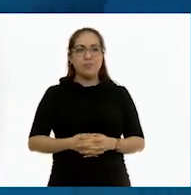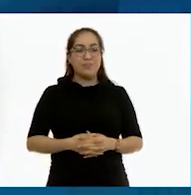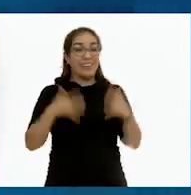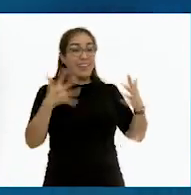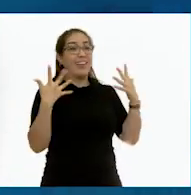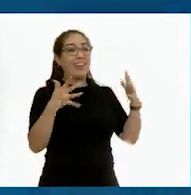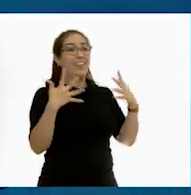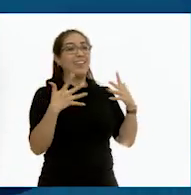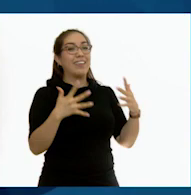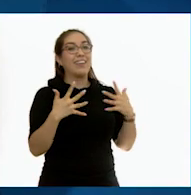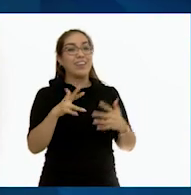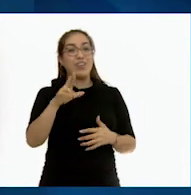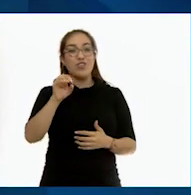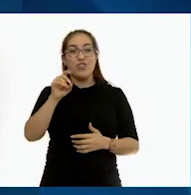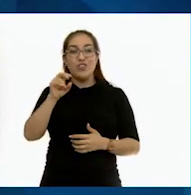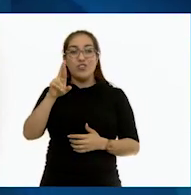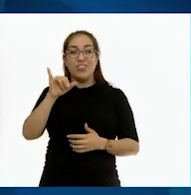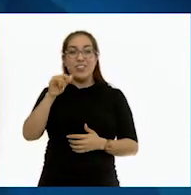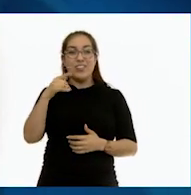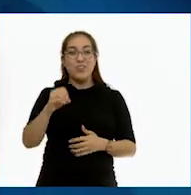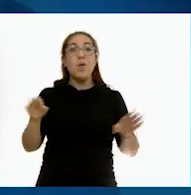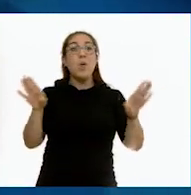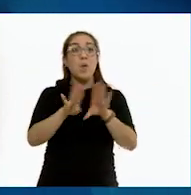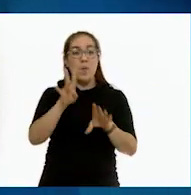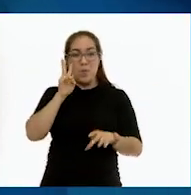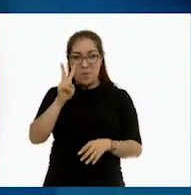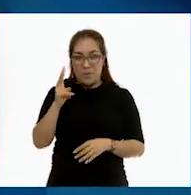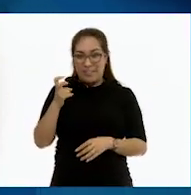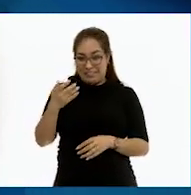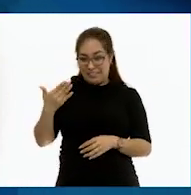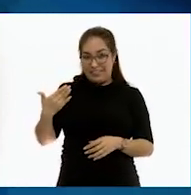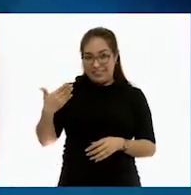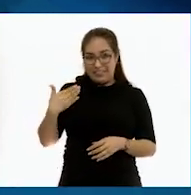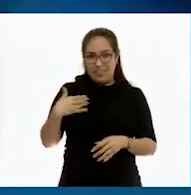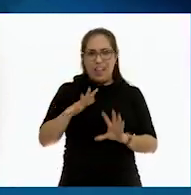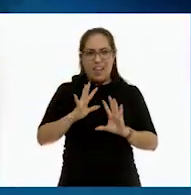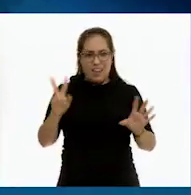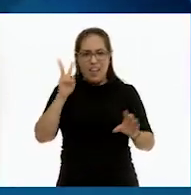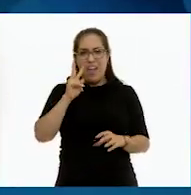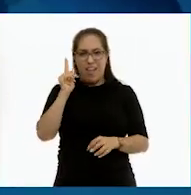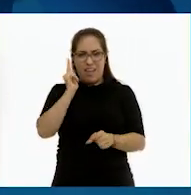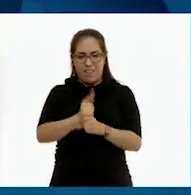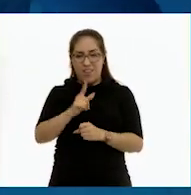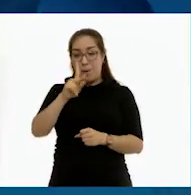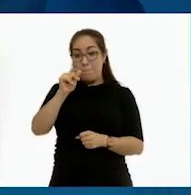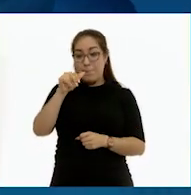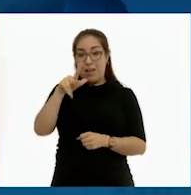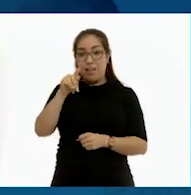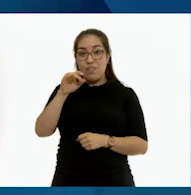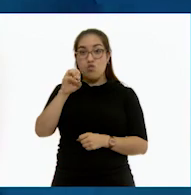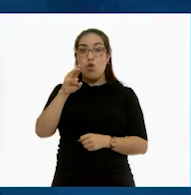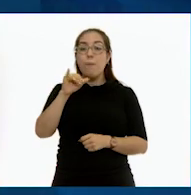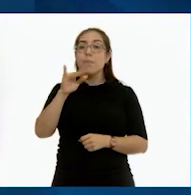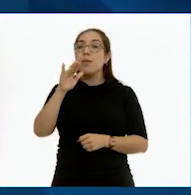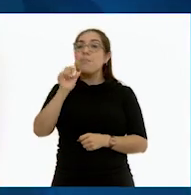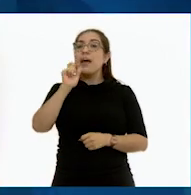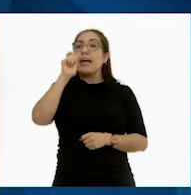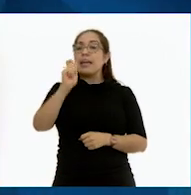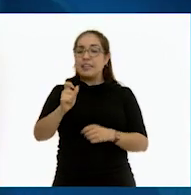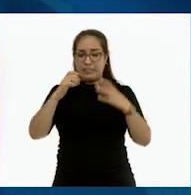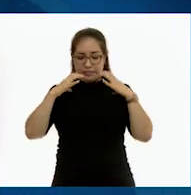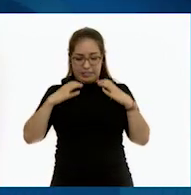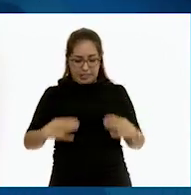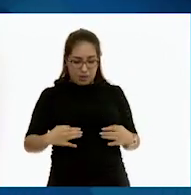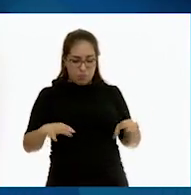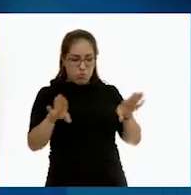¡Bravo, Rodrigo! ¿Qué les pareció, eh? Como pueden observar, la pantomima apoya los procesos de creación de un